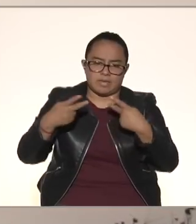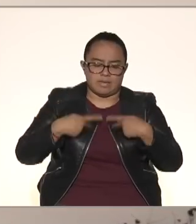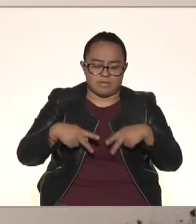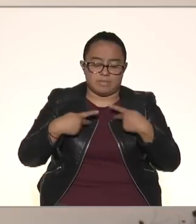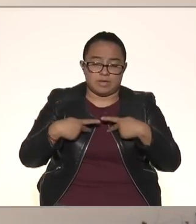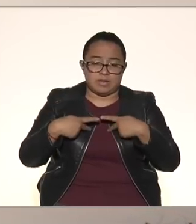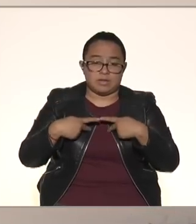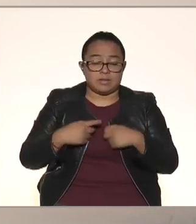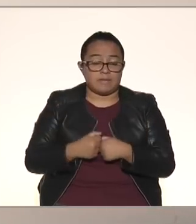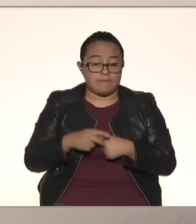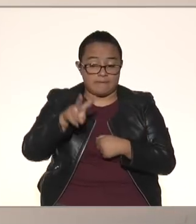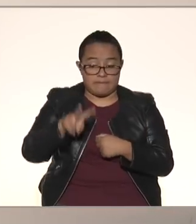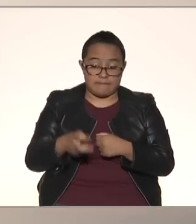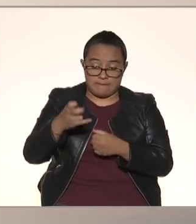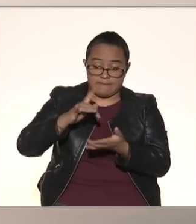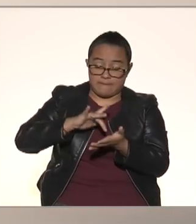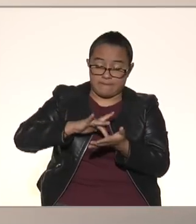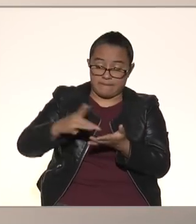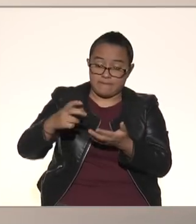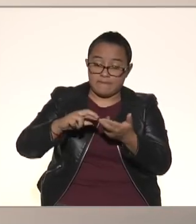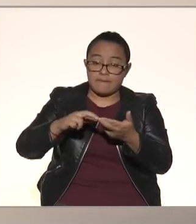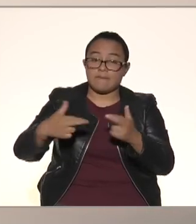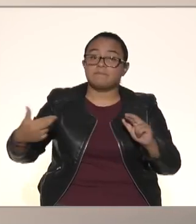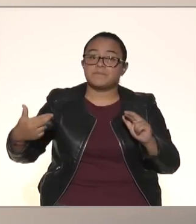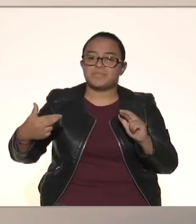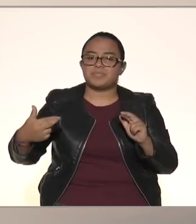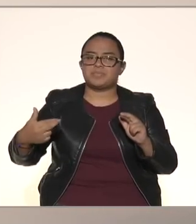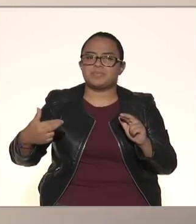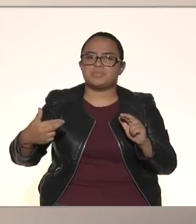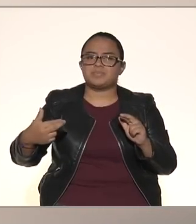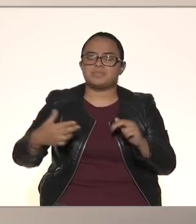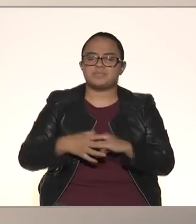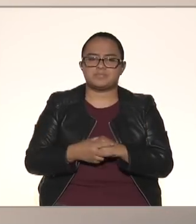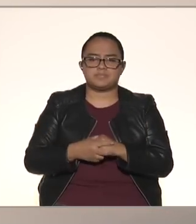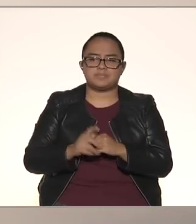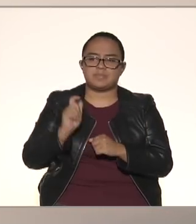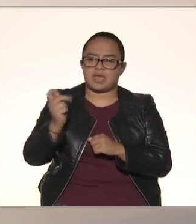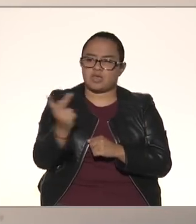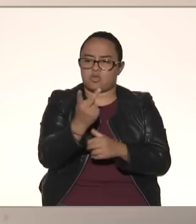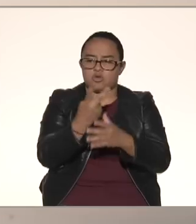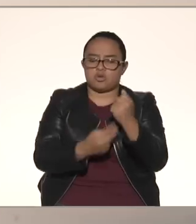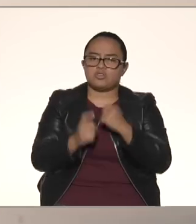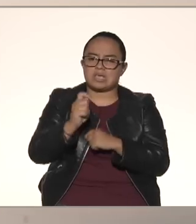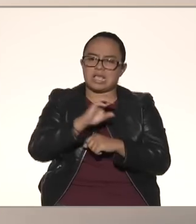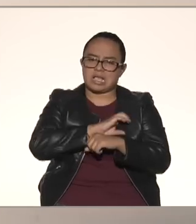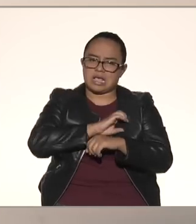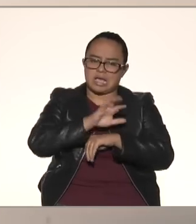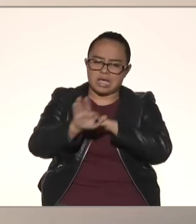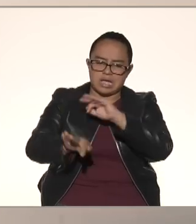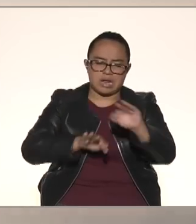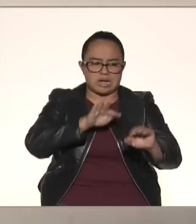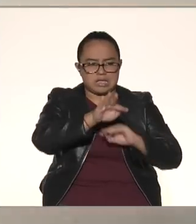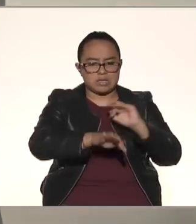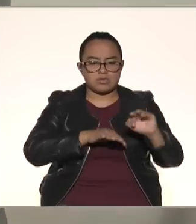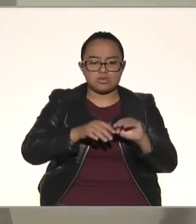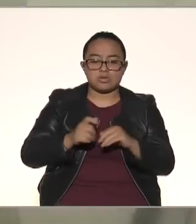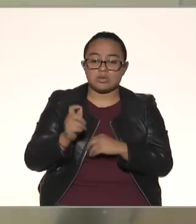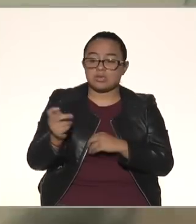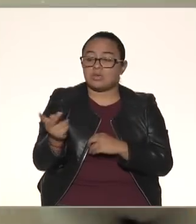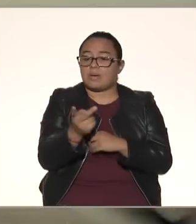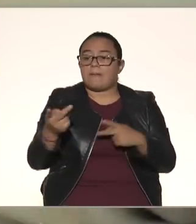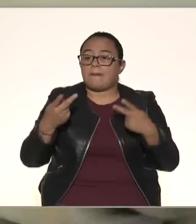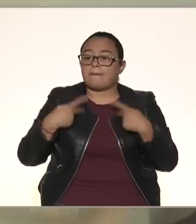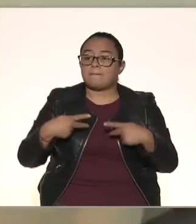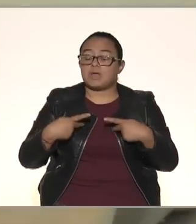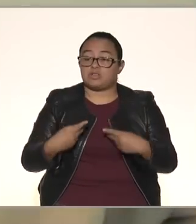Realmente la gratitud en una relación no debe de ser tal, sino que una correspondencia de afectos. La vida en pareja no son dos personas